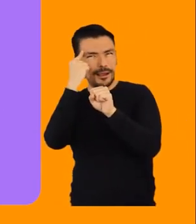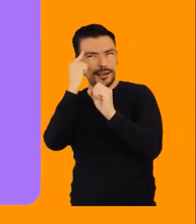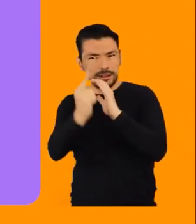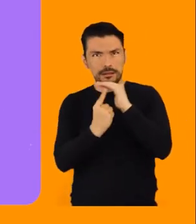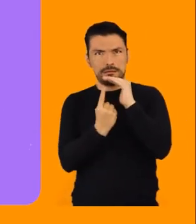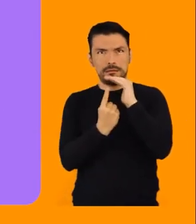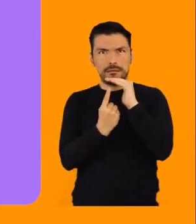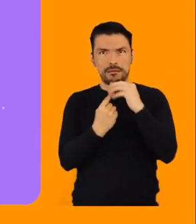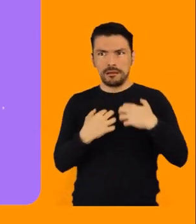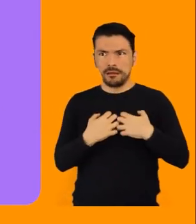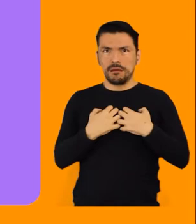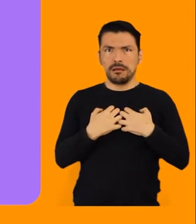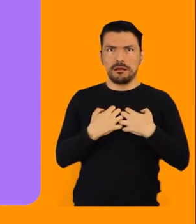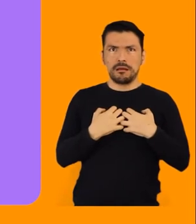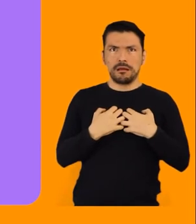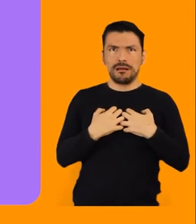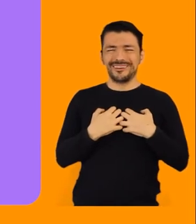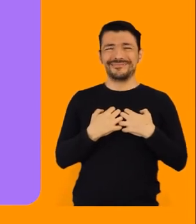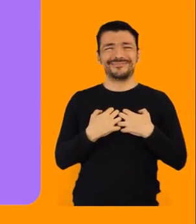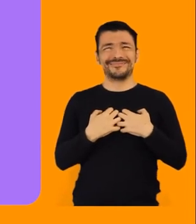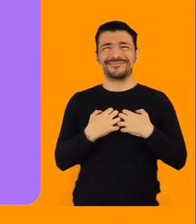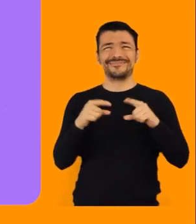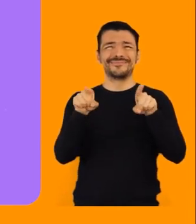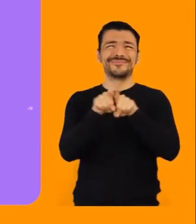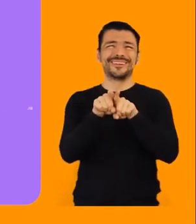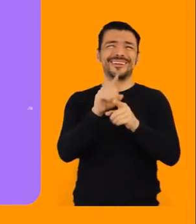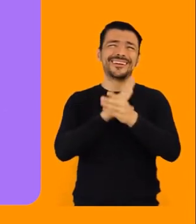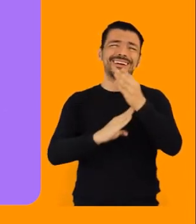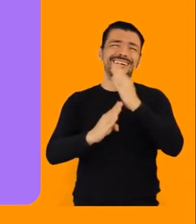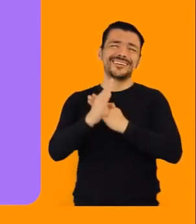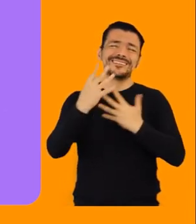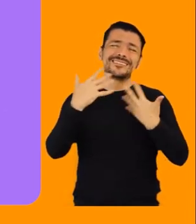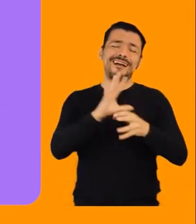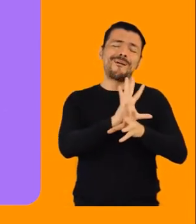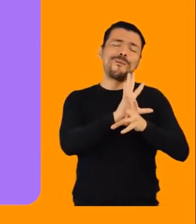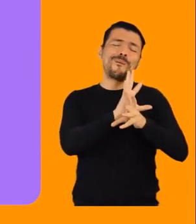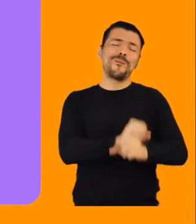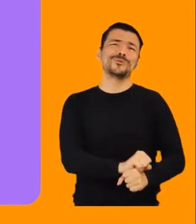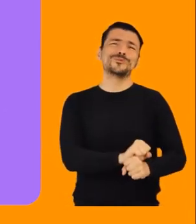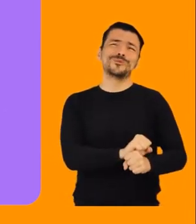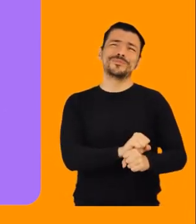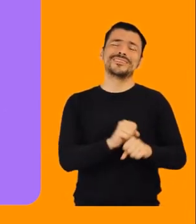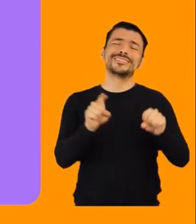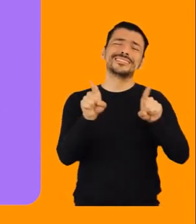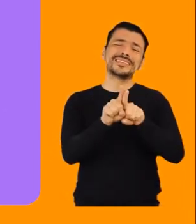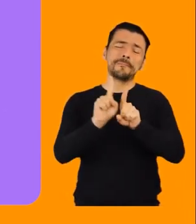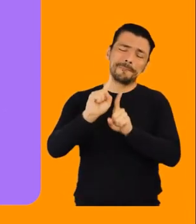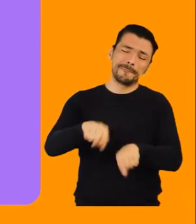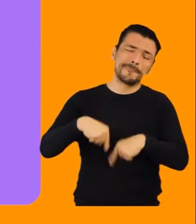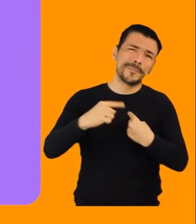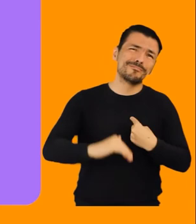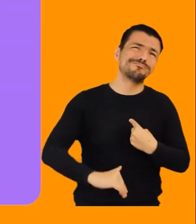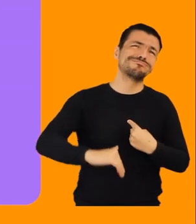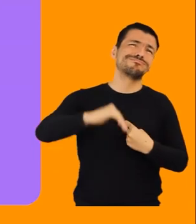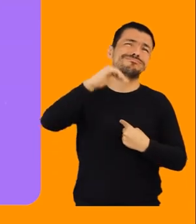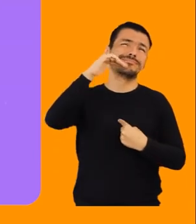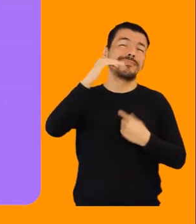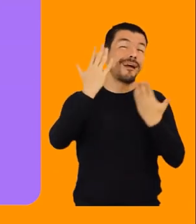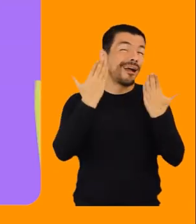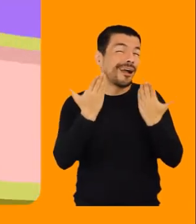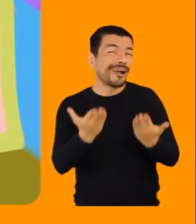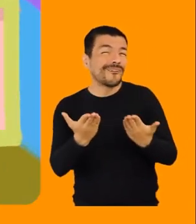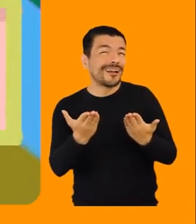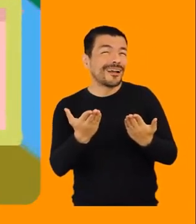las palabras aislamiento, miedo y desempleo. Palabras que nos han sacudido a todos, pero con las que nosotros siempre